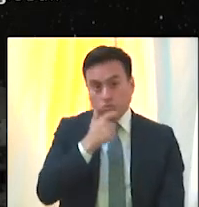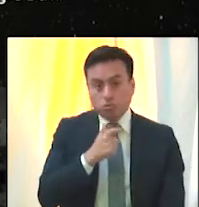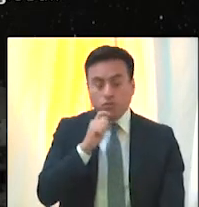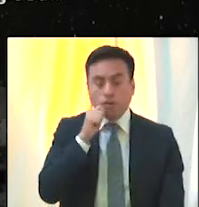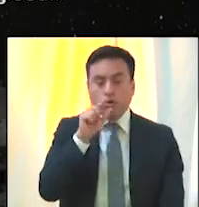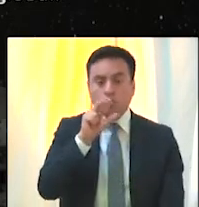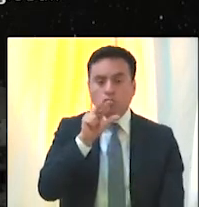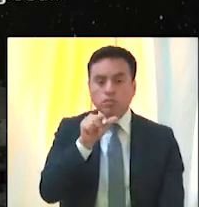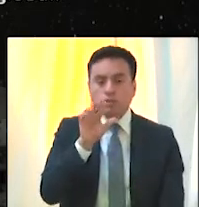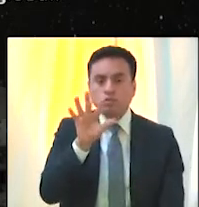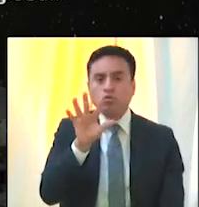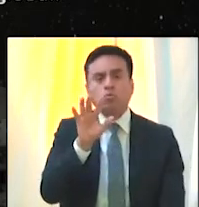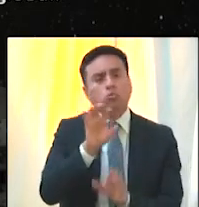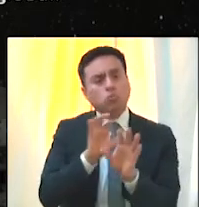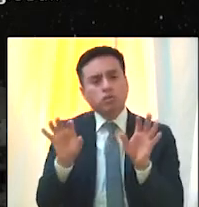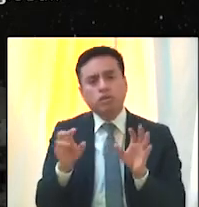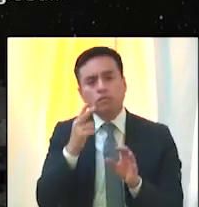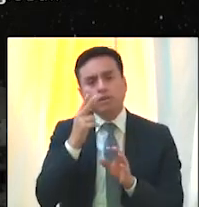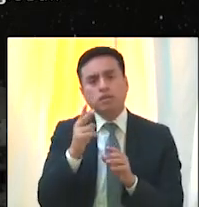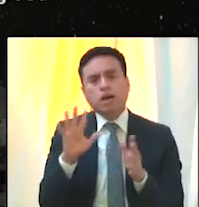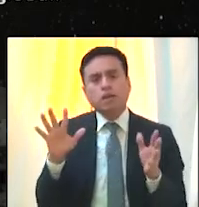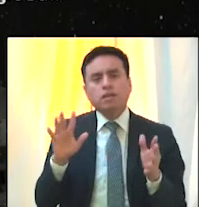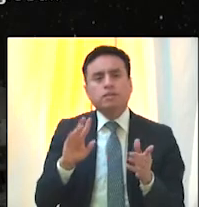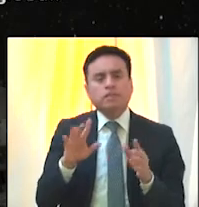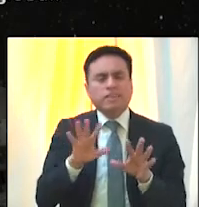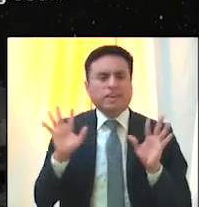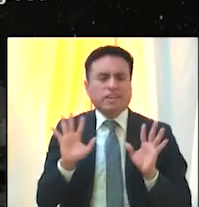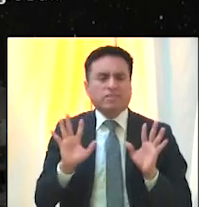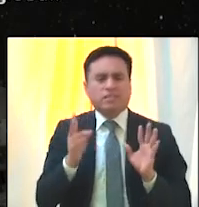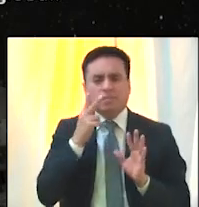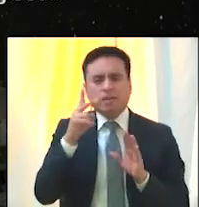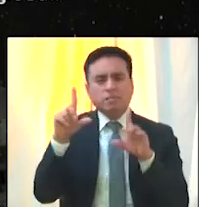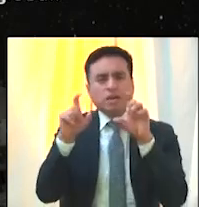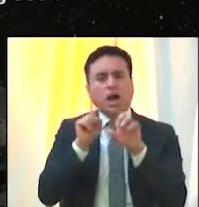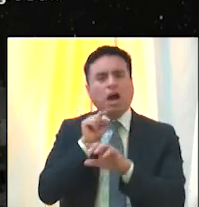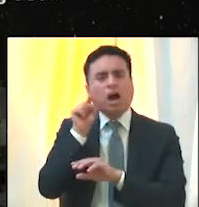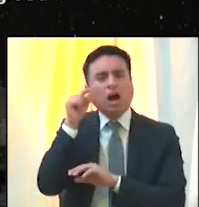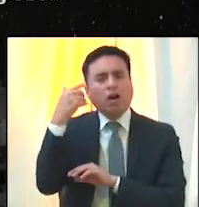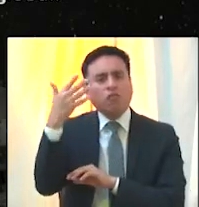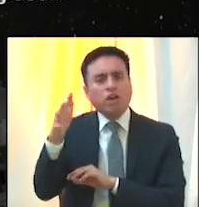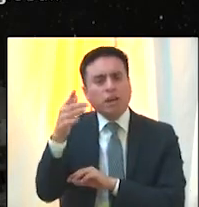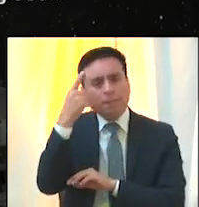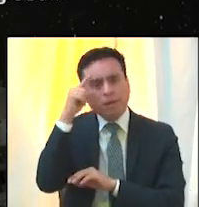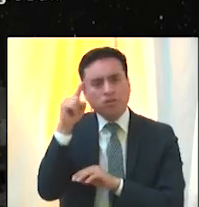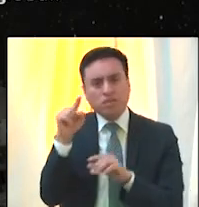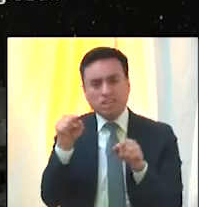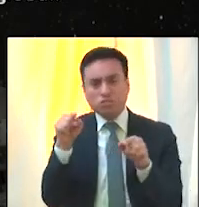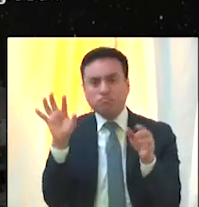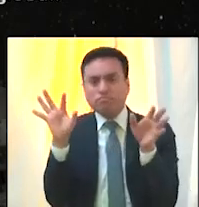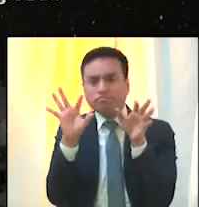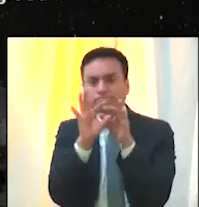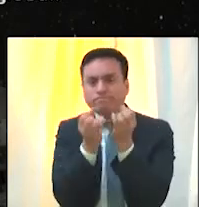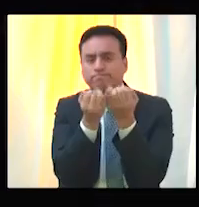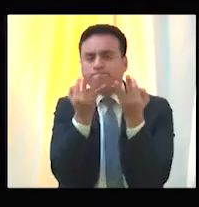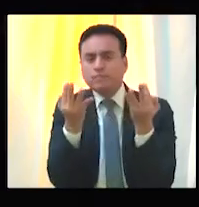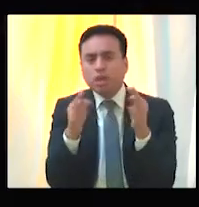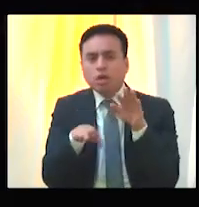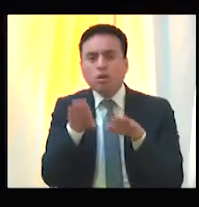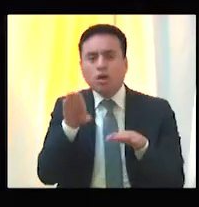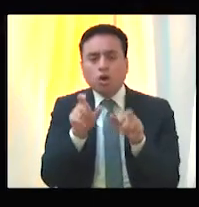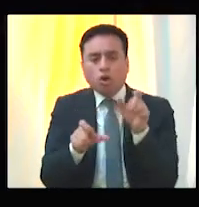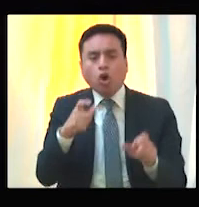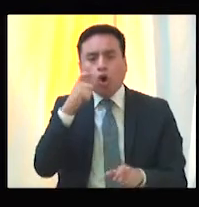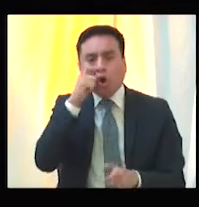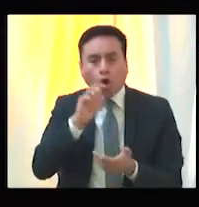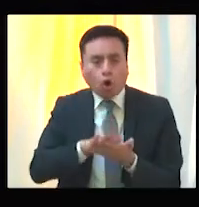el 8,5 las cosas se ven tan terribles como unas imágenes que veía por allá afuera, pero esa magnitud va a depender de cómo se comporte la humanidad